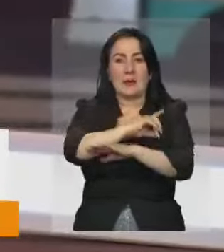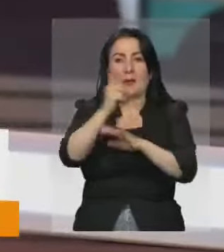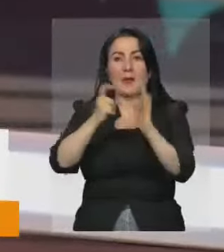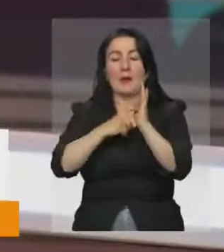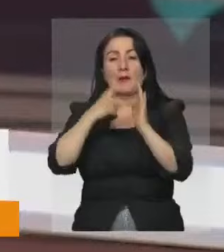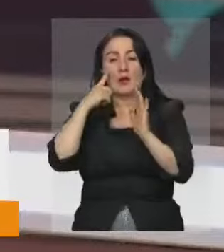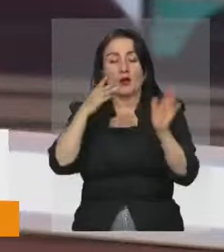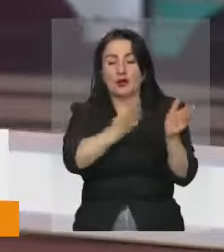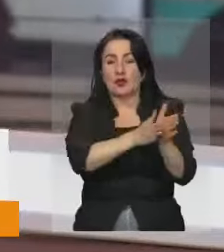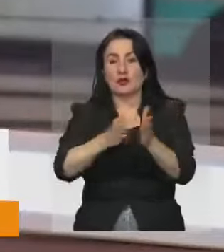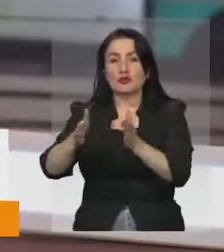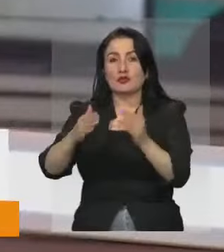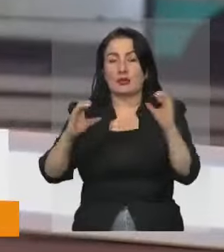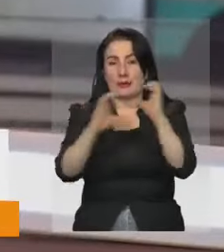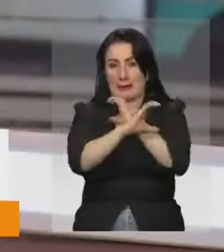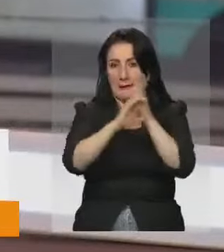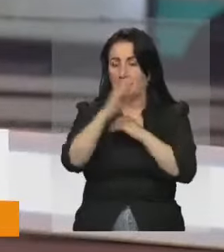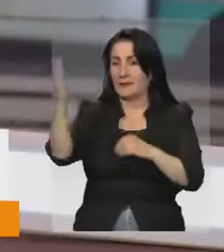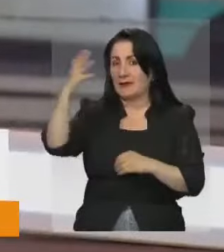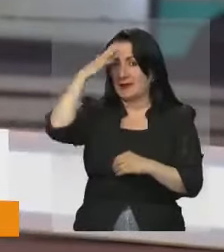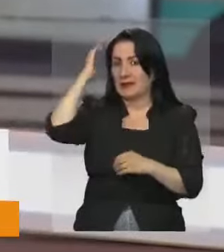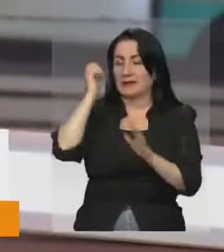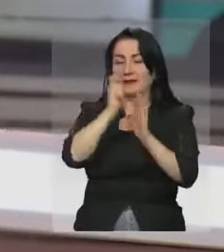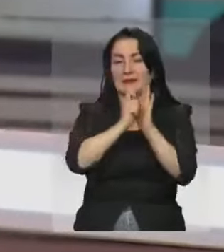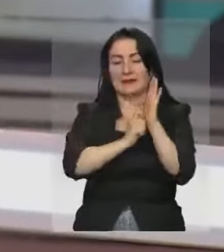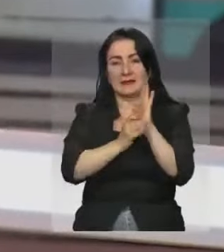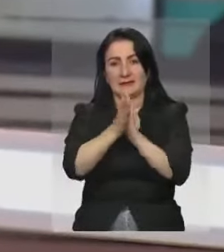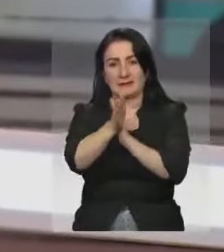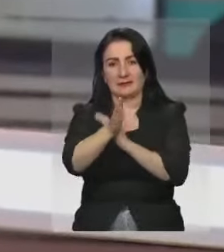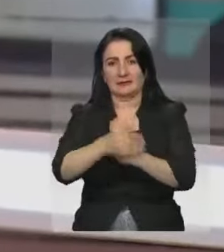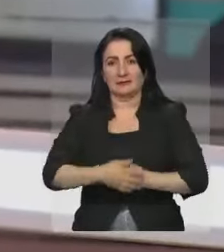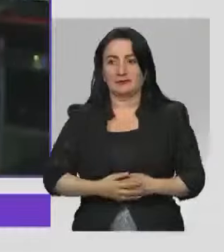tramo de este corredor vial. Cristian León tiene los detalles.